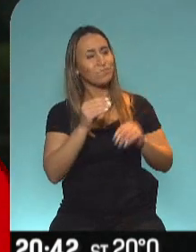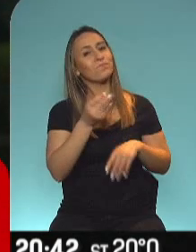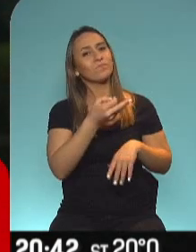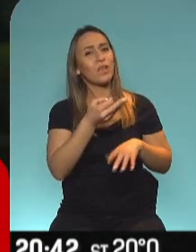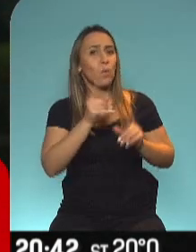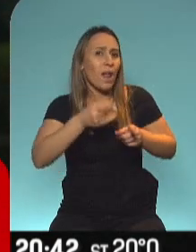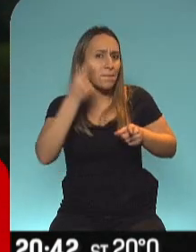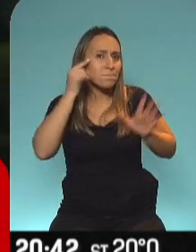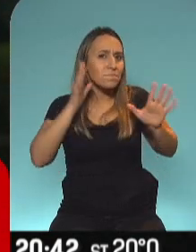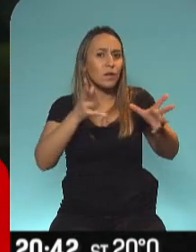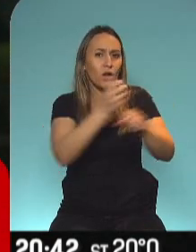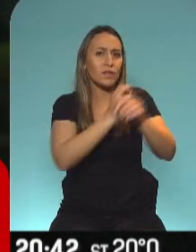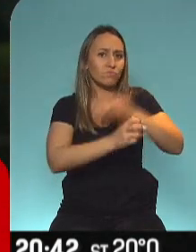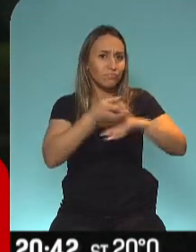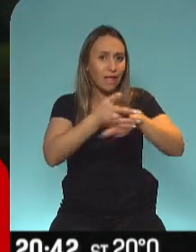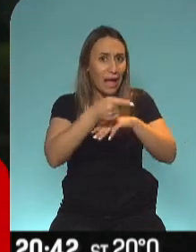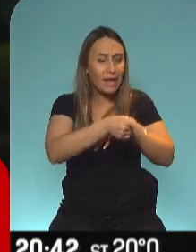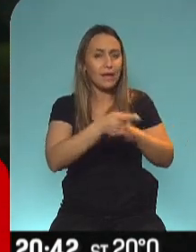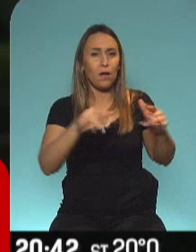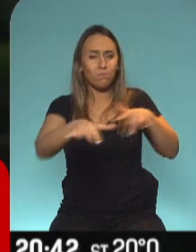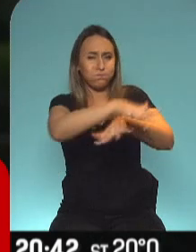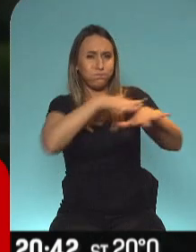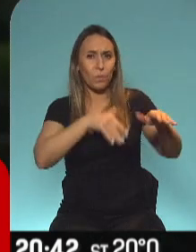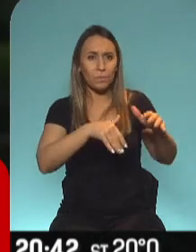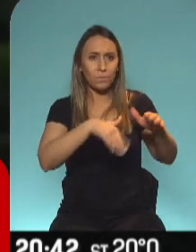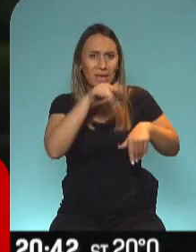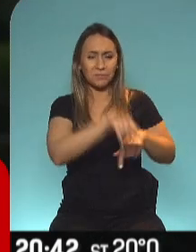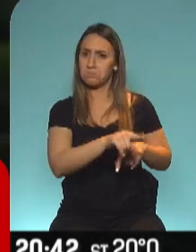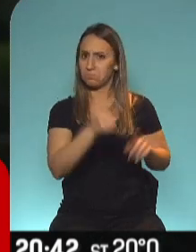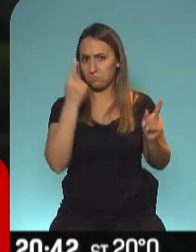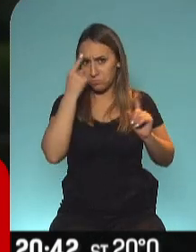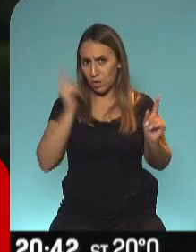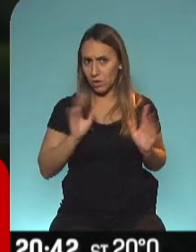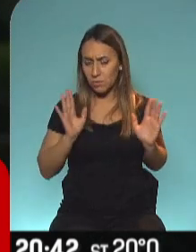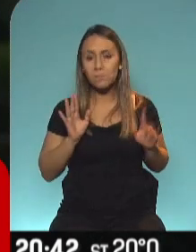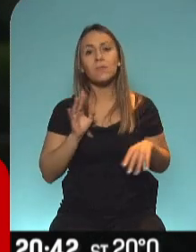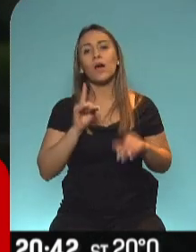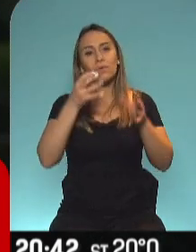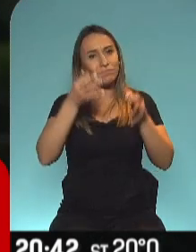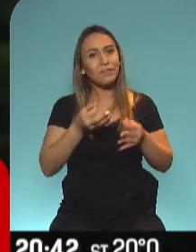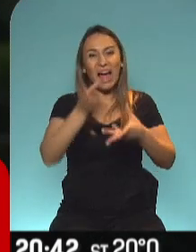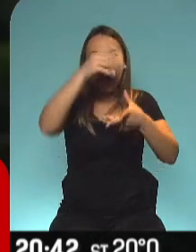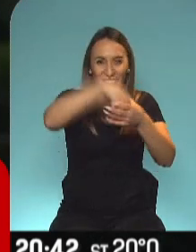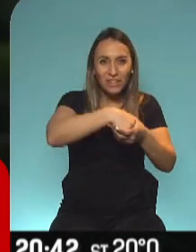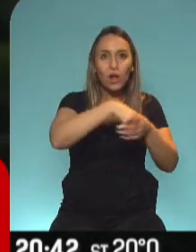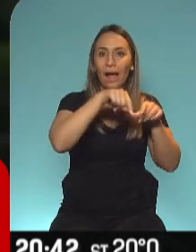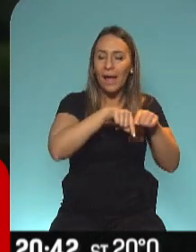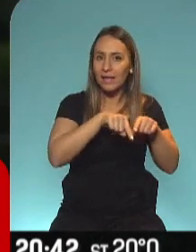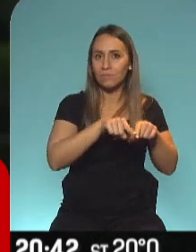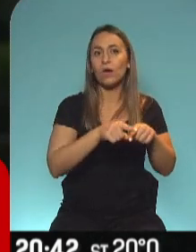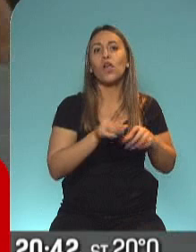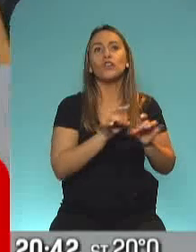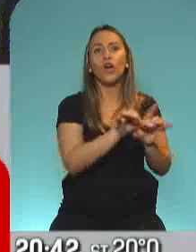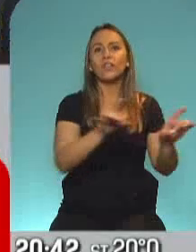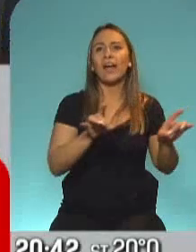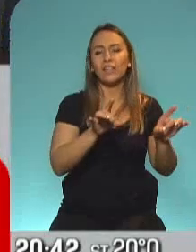quiero marcar una cuestión muy particular, que es que el transporte en sí, dentro del transporte, la verdad que el nivel de contagios es muy bajo,